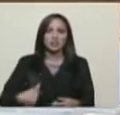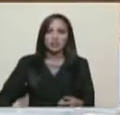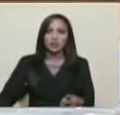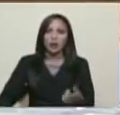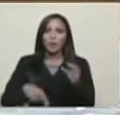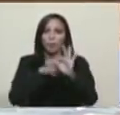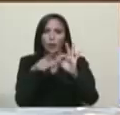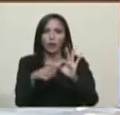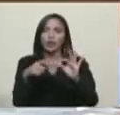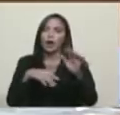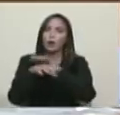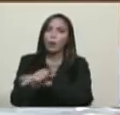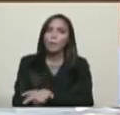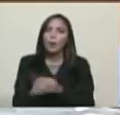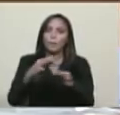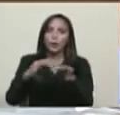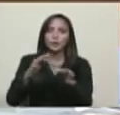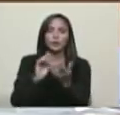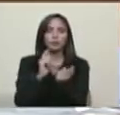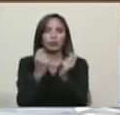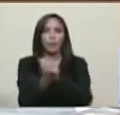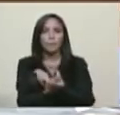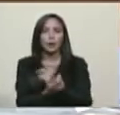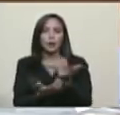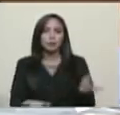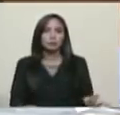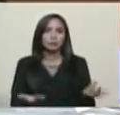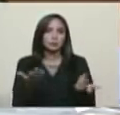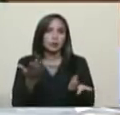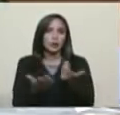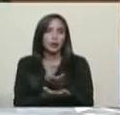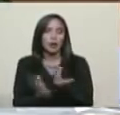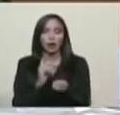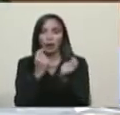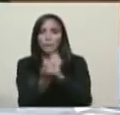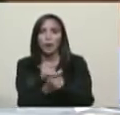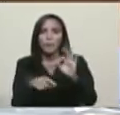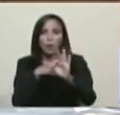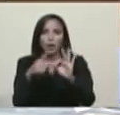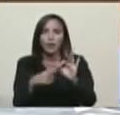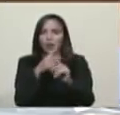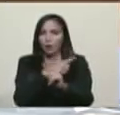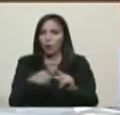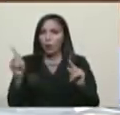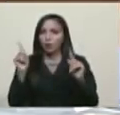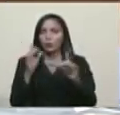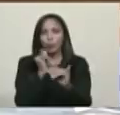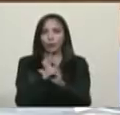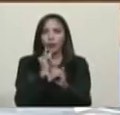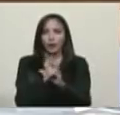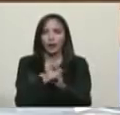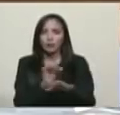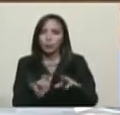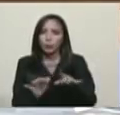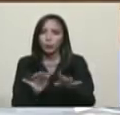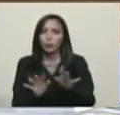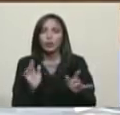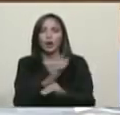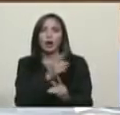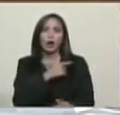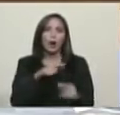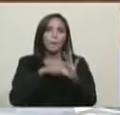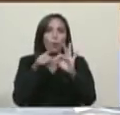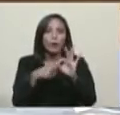compro el petró logró transformarlo por la vía de cristo moneda en yuanes y